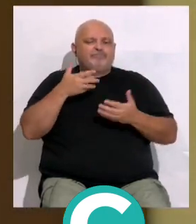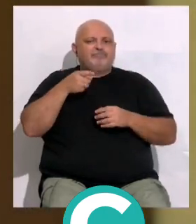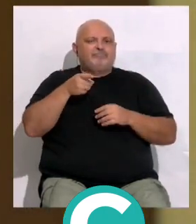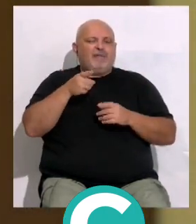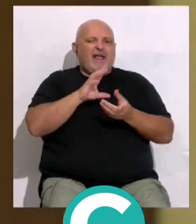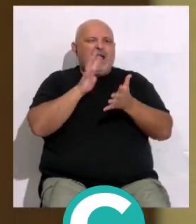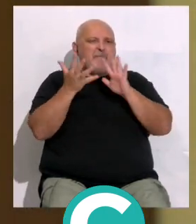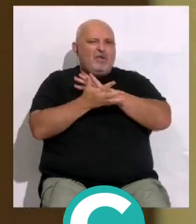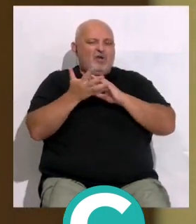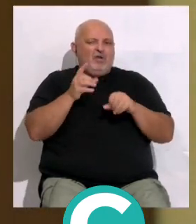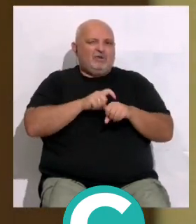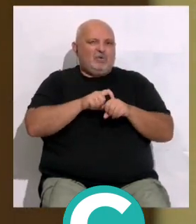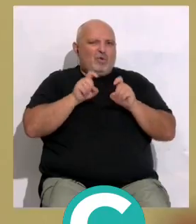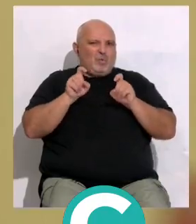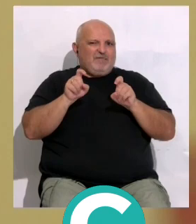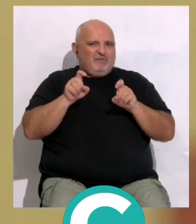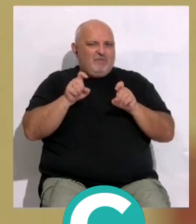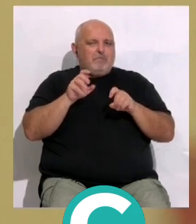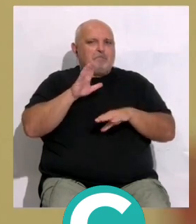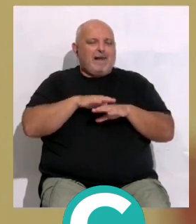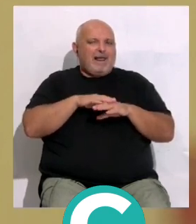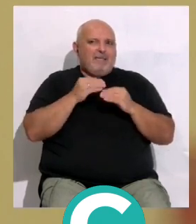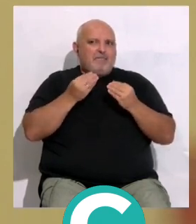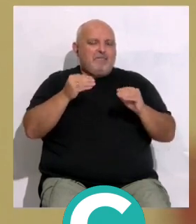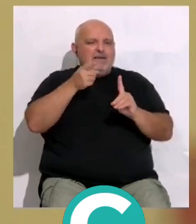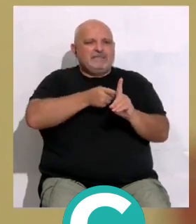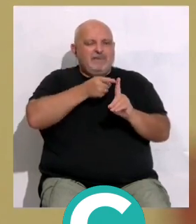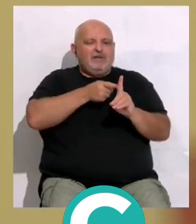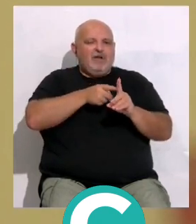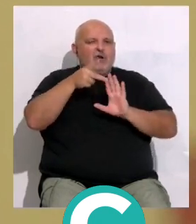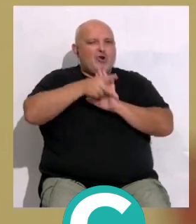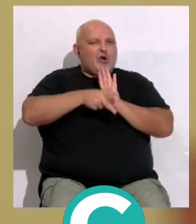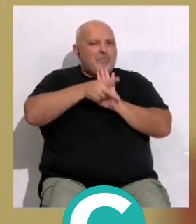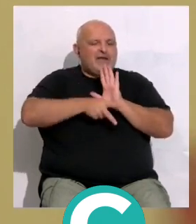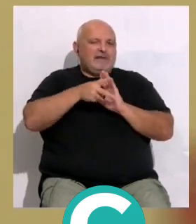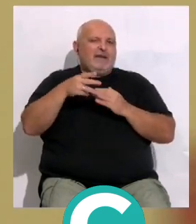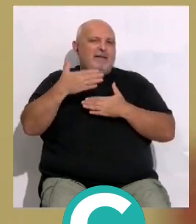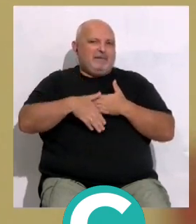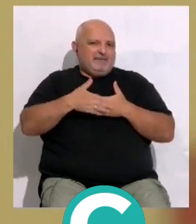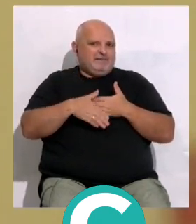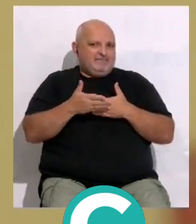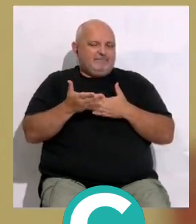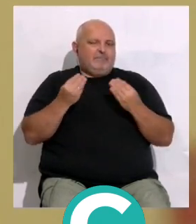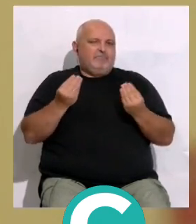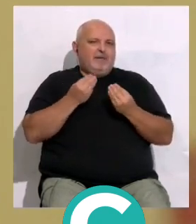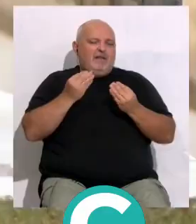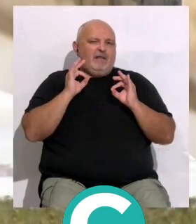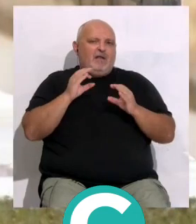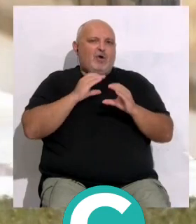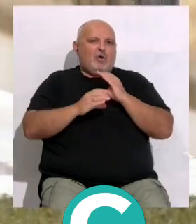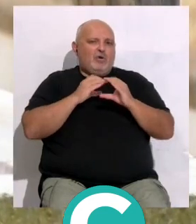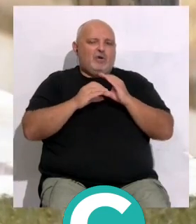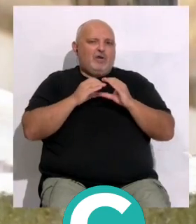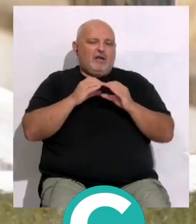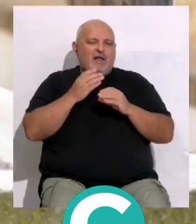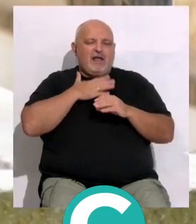requieren cambios en los estilos educativos para potenciar el seguimiento de las normas y los límites y una mejora de la comunicación